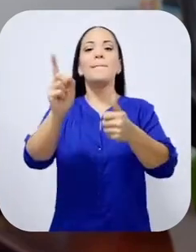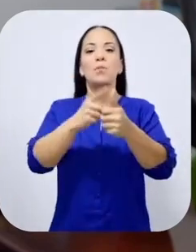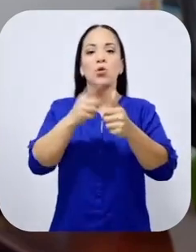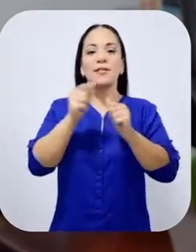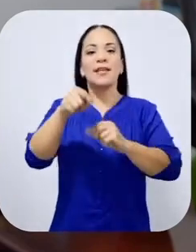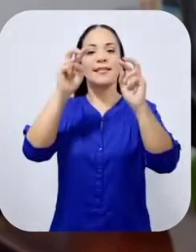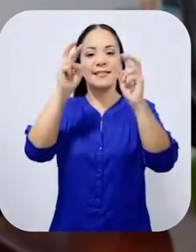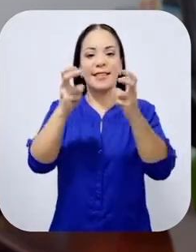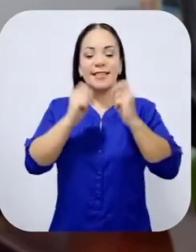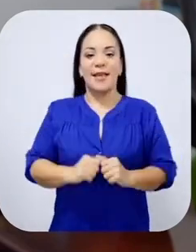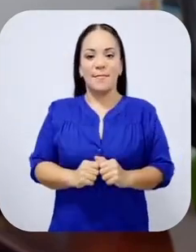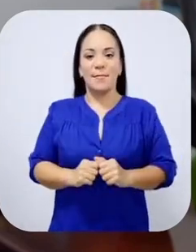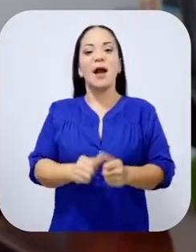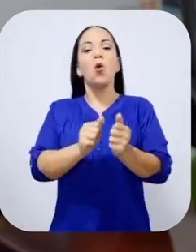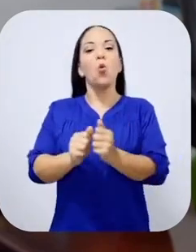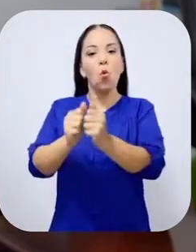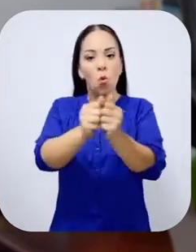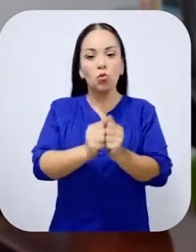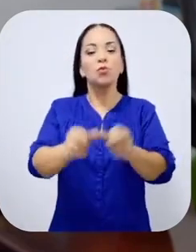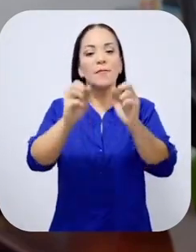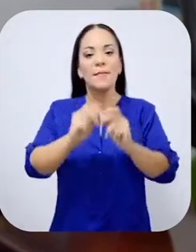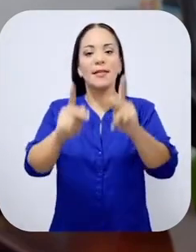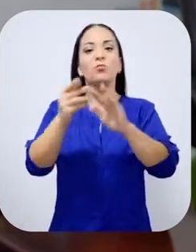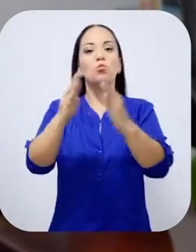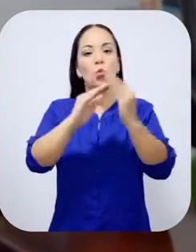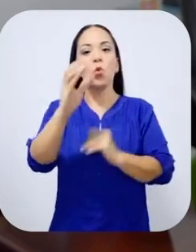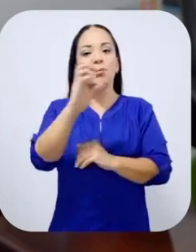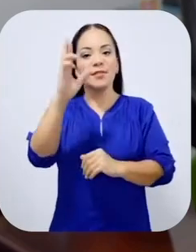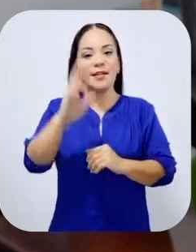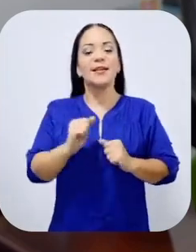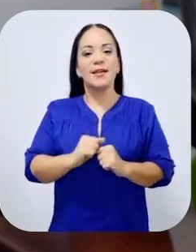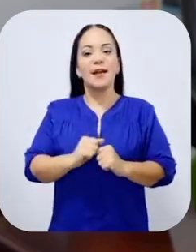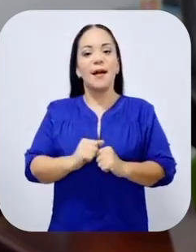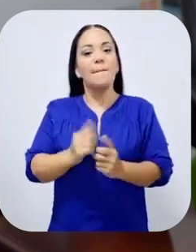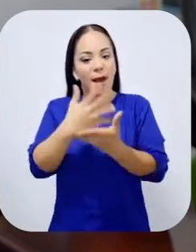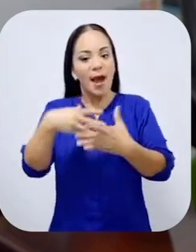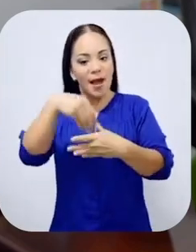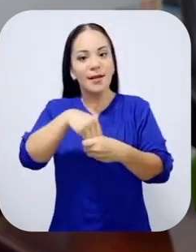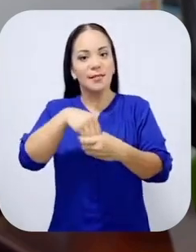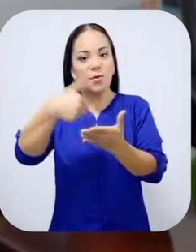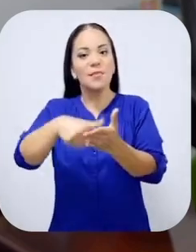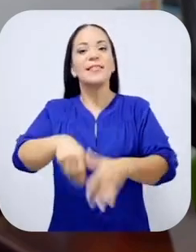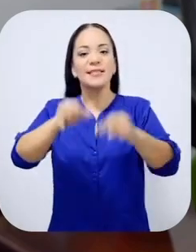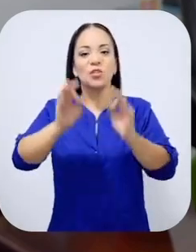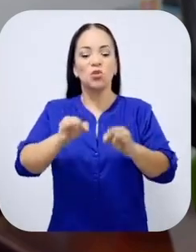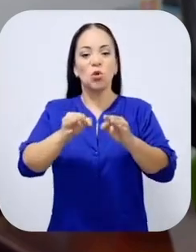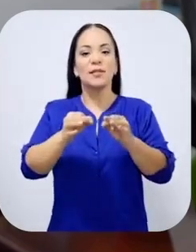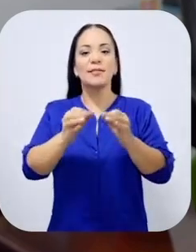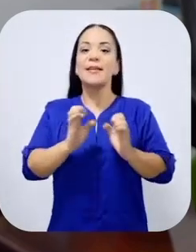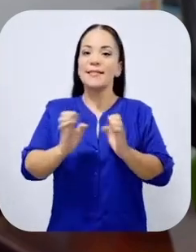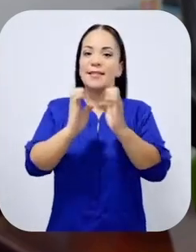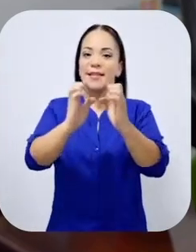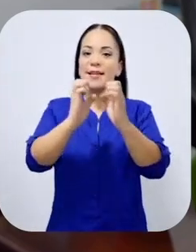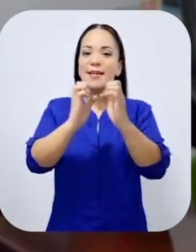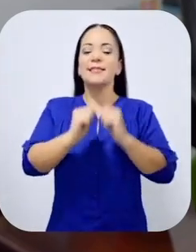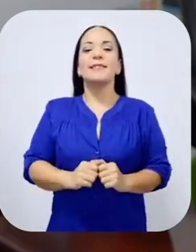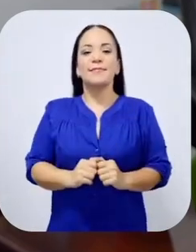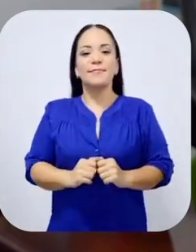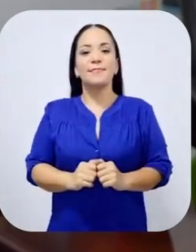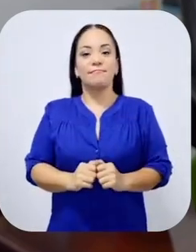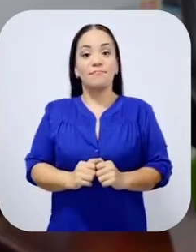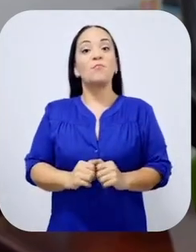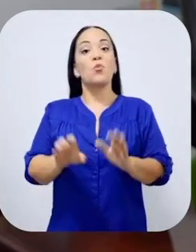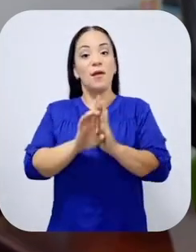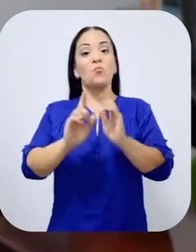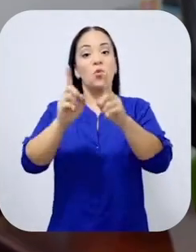respetuoso a priorizar este tema y a que juntos permitamos que el pueblo de Costa Rica tome parte de decisiones